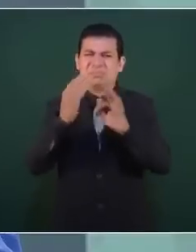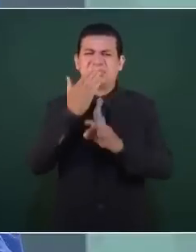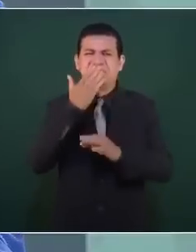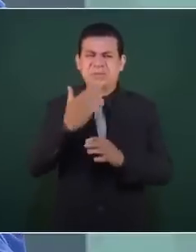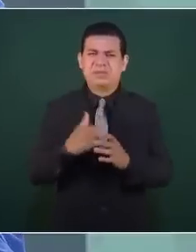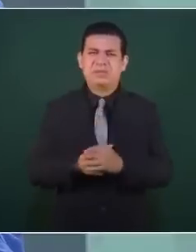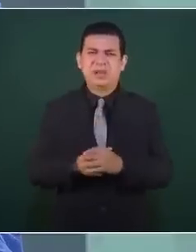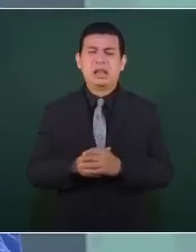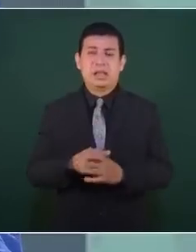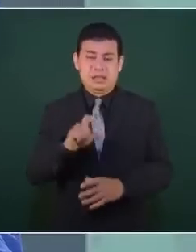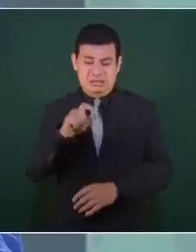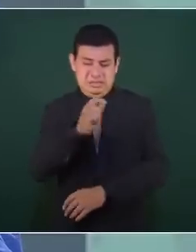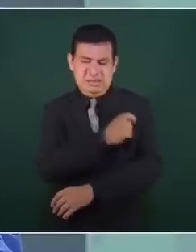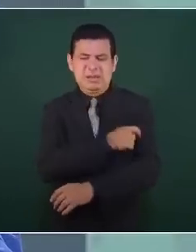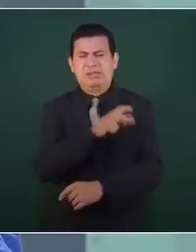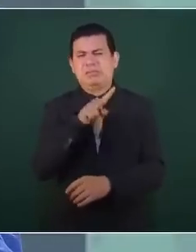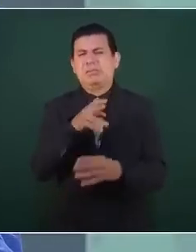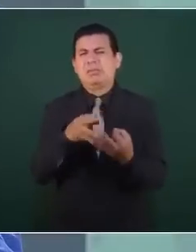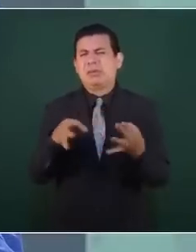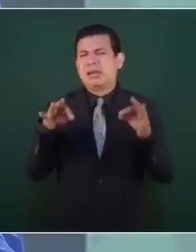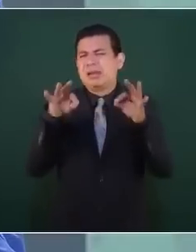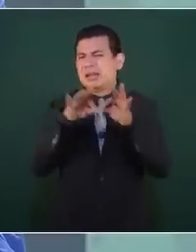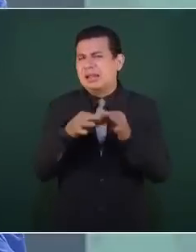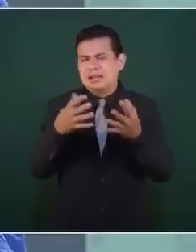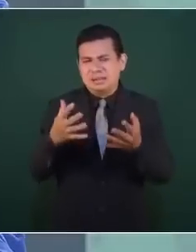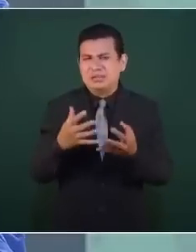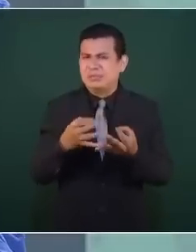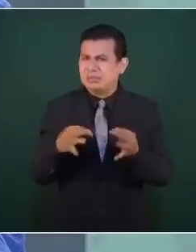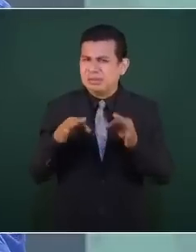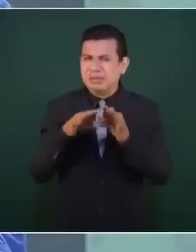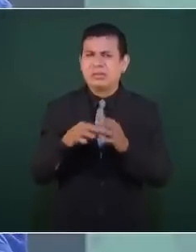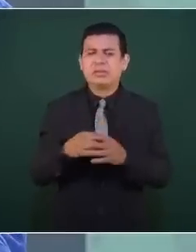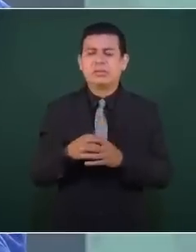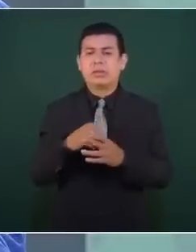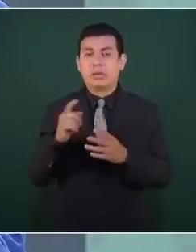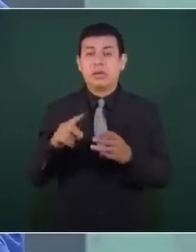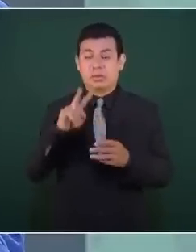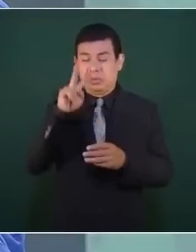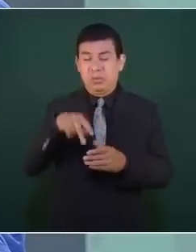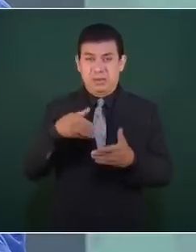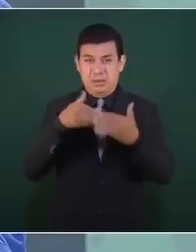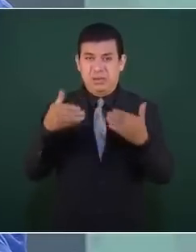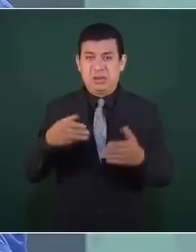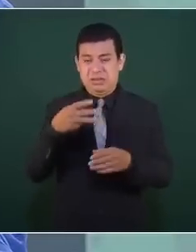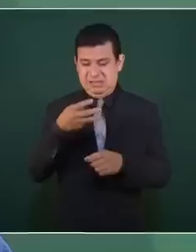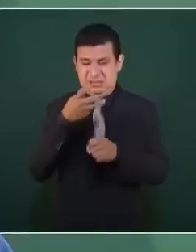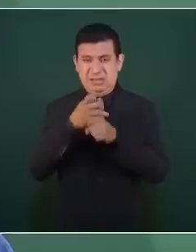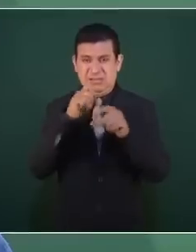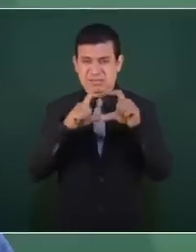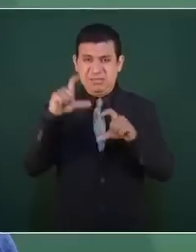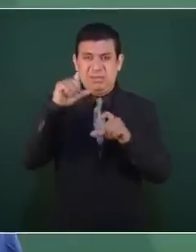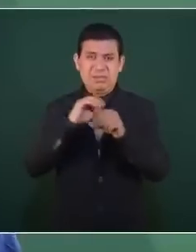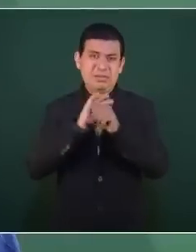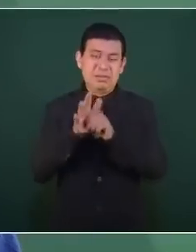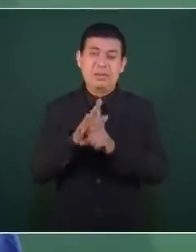ayuda mucho la vacuna. En la tercera ola